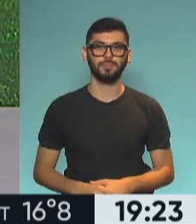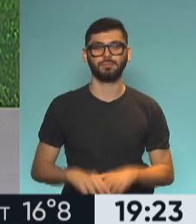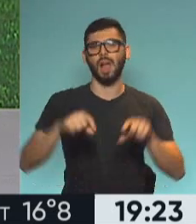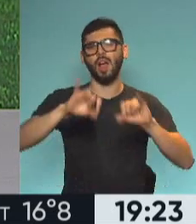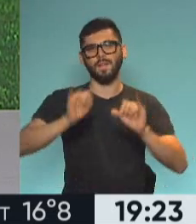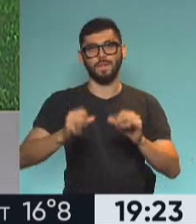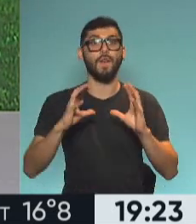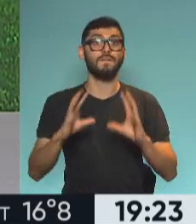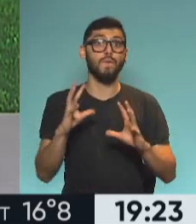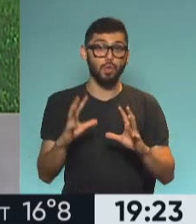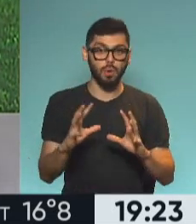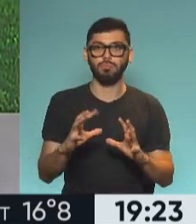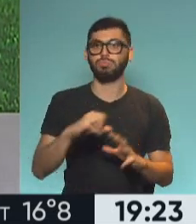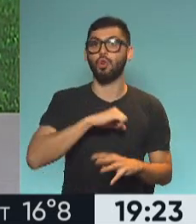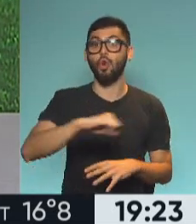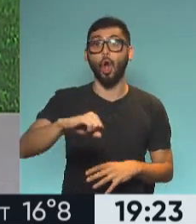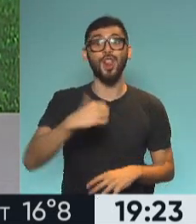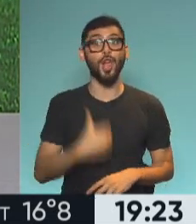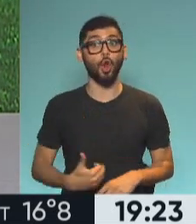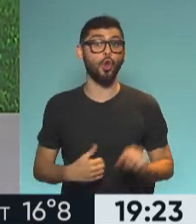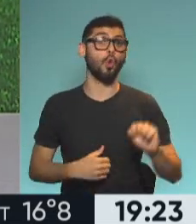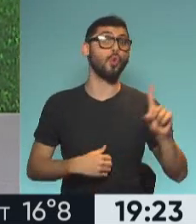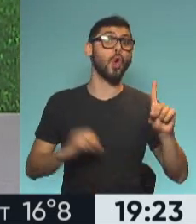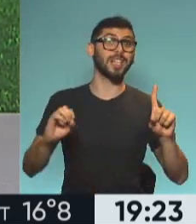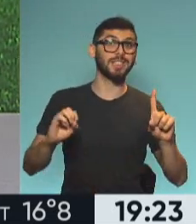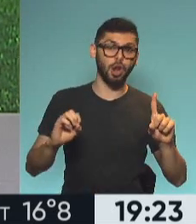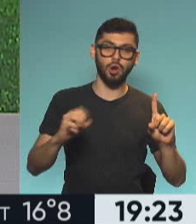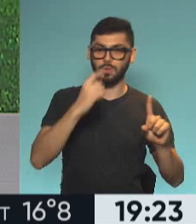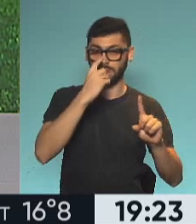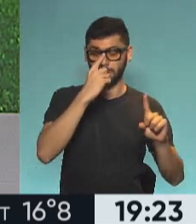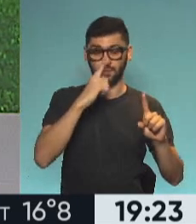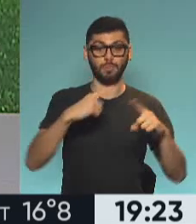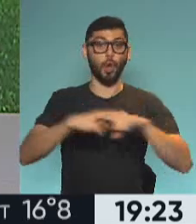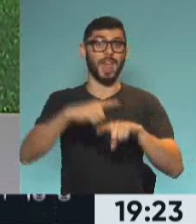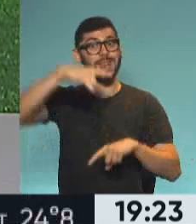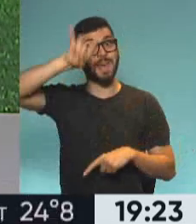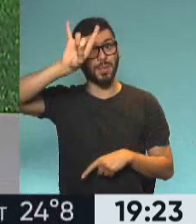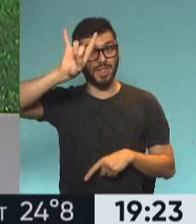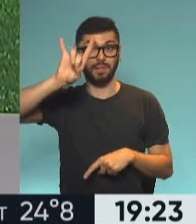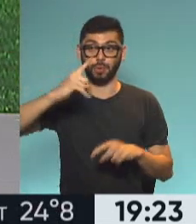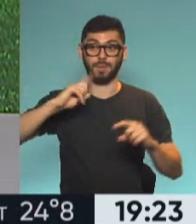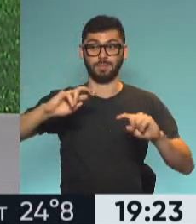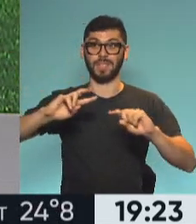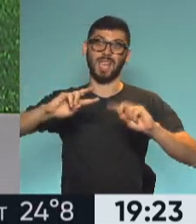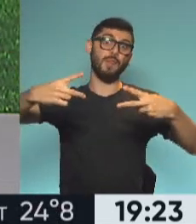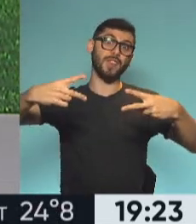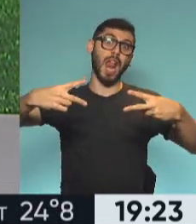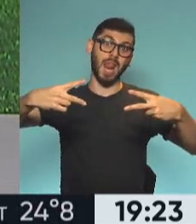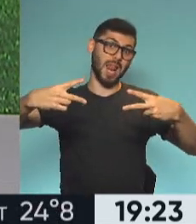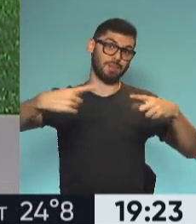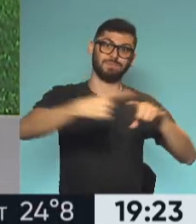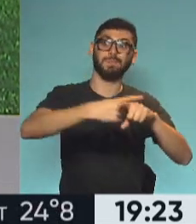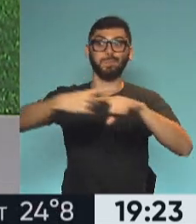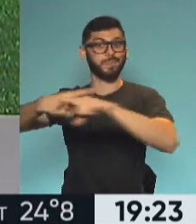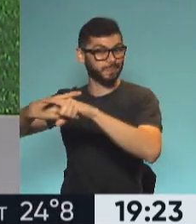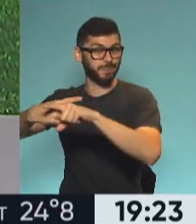Y ahora seguimos con el fútbol. Hay gol de Colón, 1-0. Estamos hablando del partido frente a Independiente en una de las semifinales de